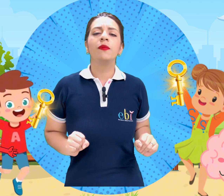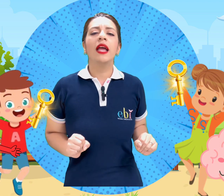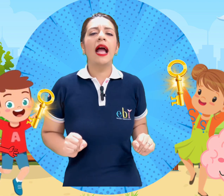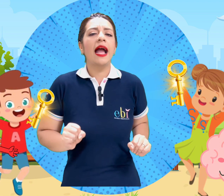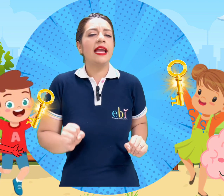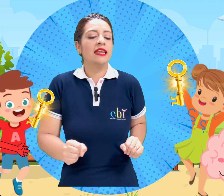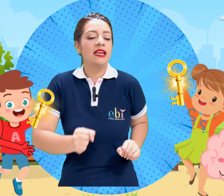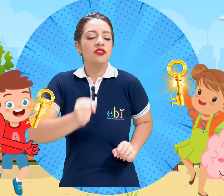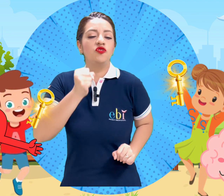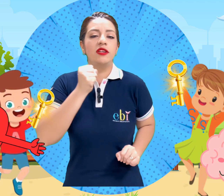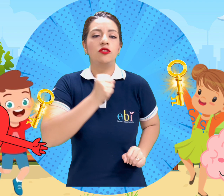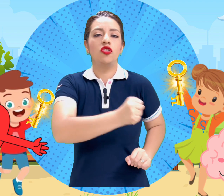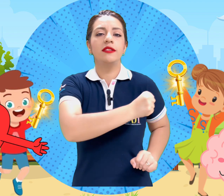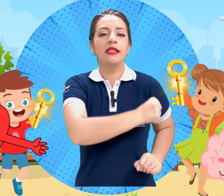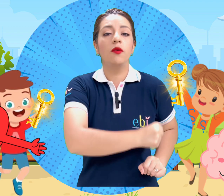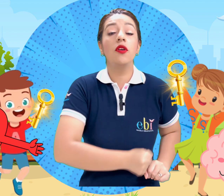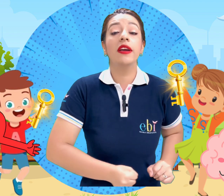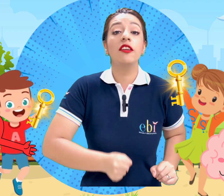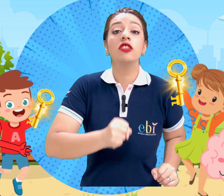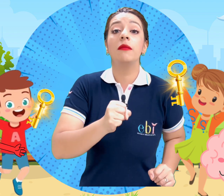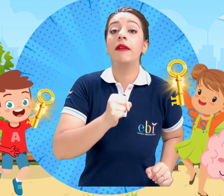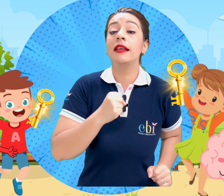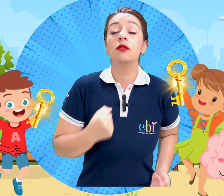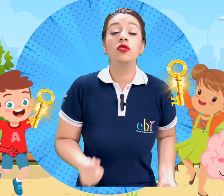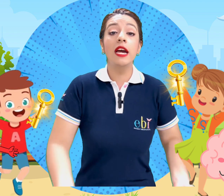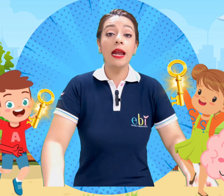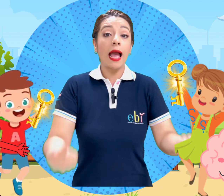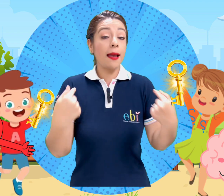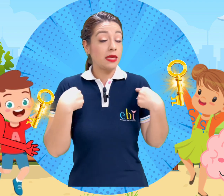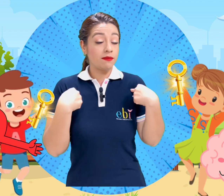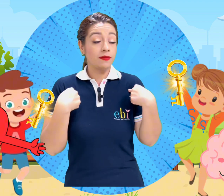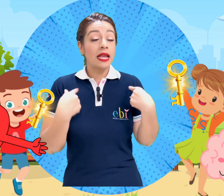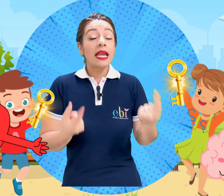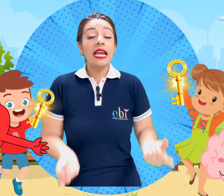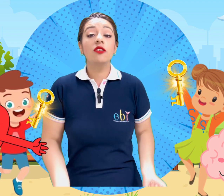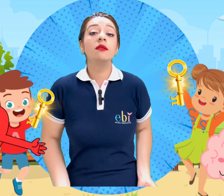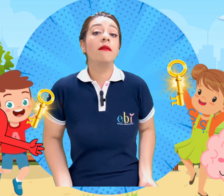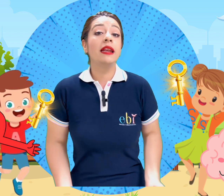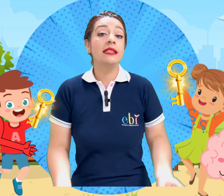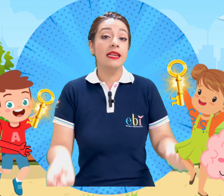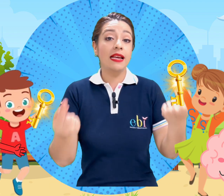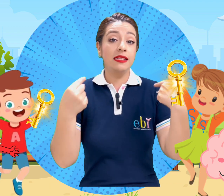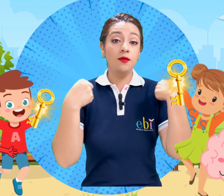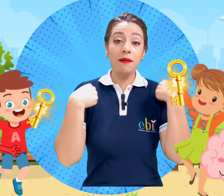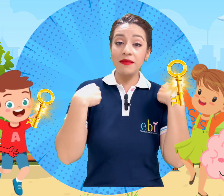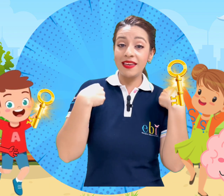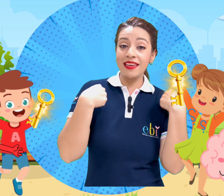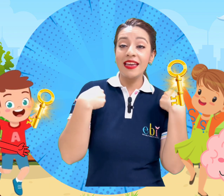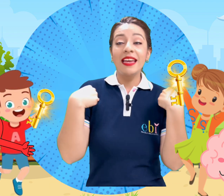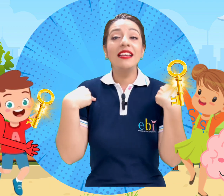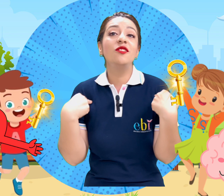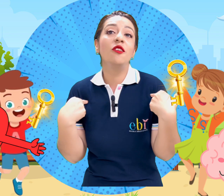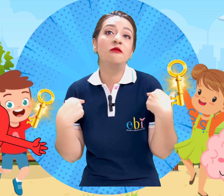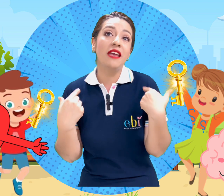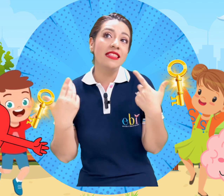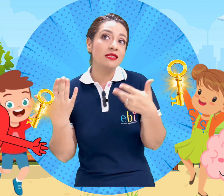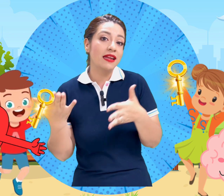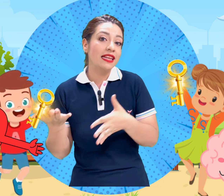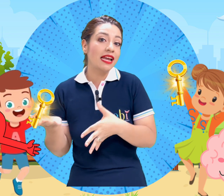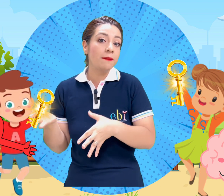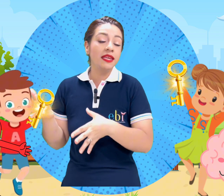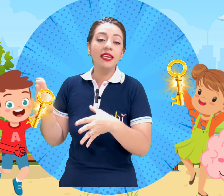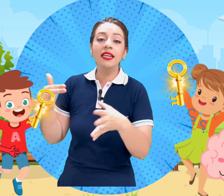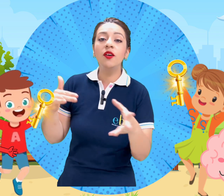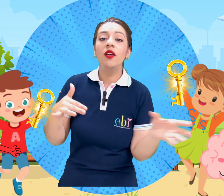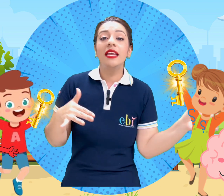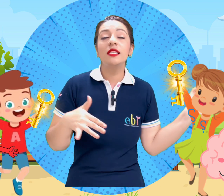dijo: ¡Ay! Yo estoy seguro que ellos me van a escuchar a mí. Ellos me van a hacer caso a mí y yo los voy a desviar